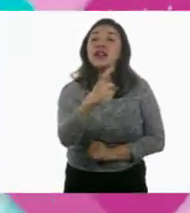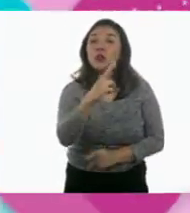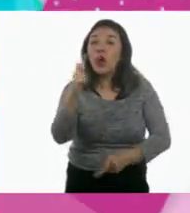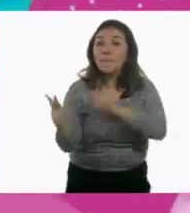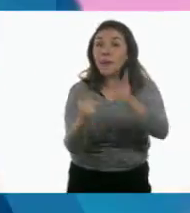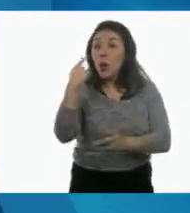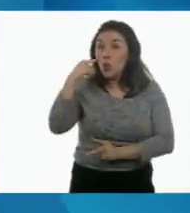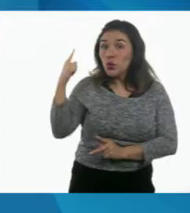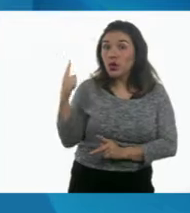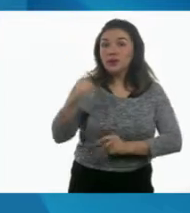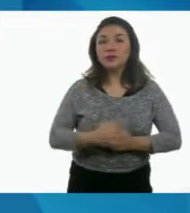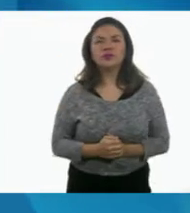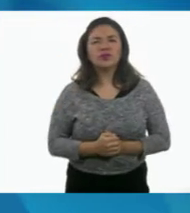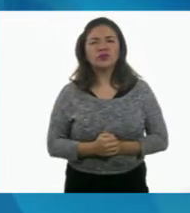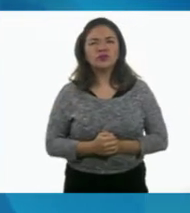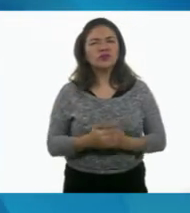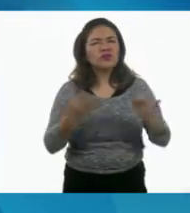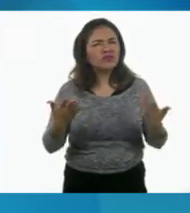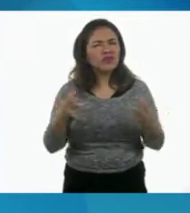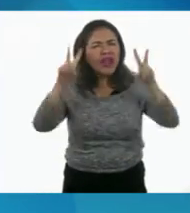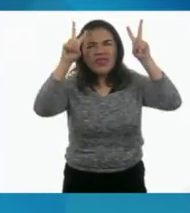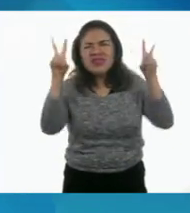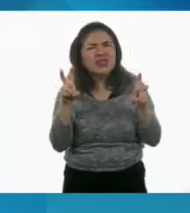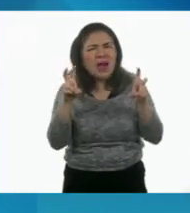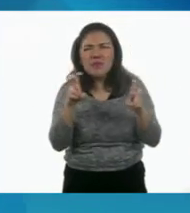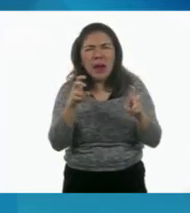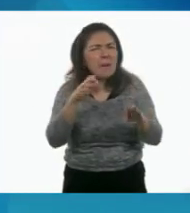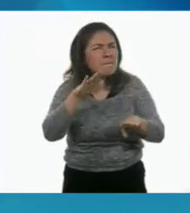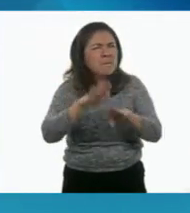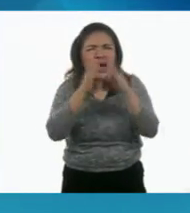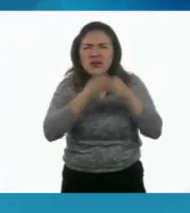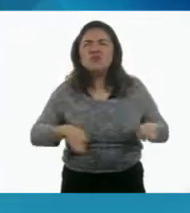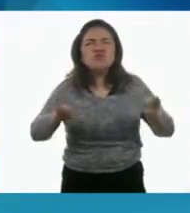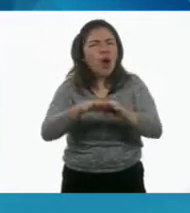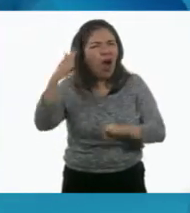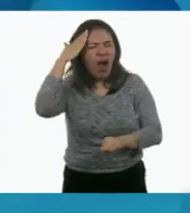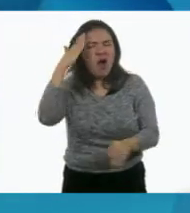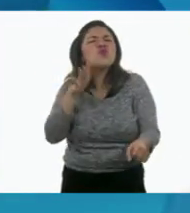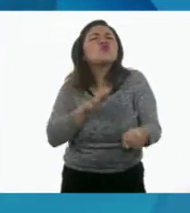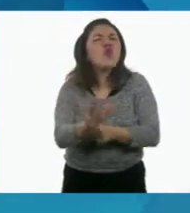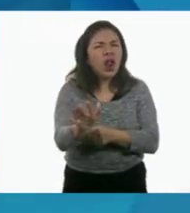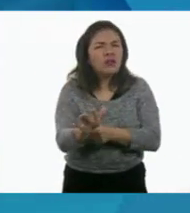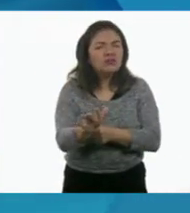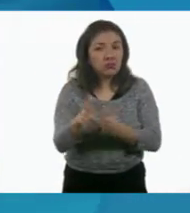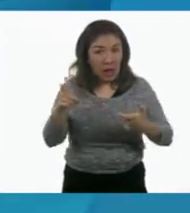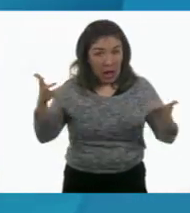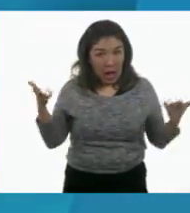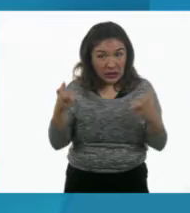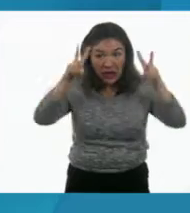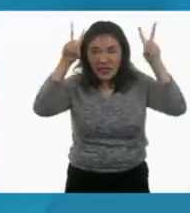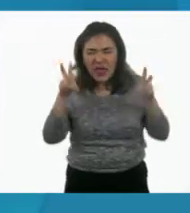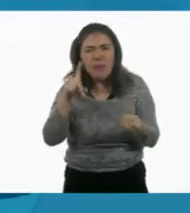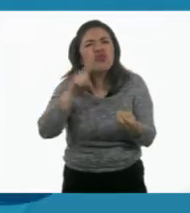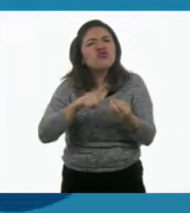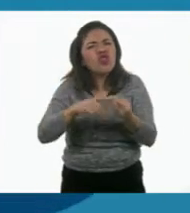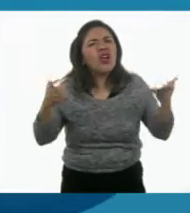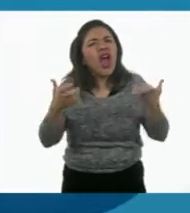preguntas. Sí. ¿Cuál es el tema principal? ¿Dónde y cuándo se desarrolla este